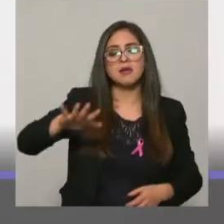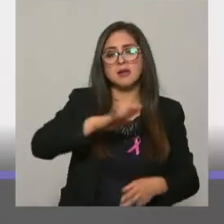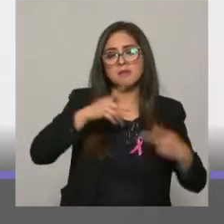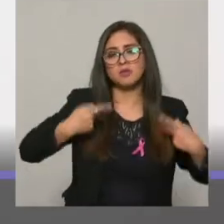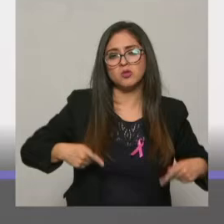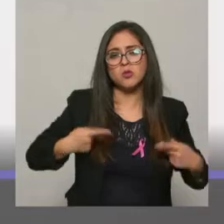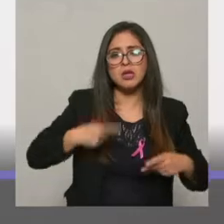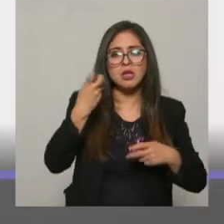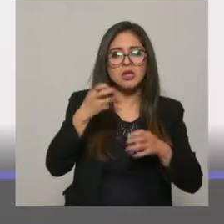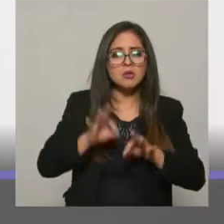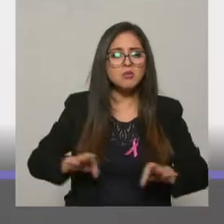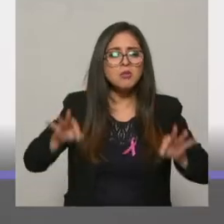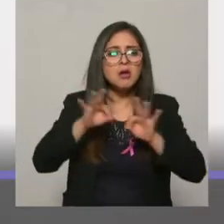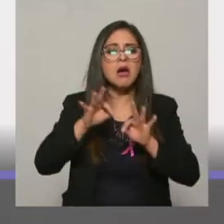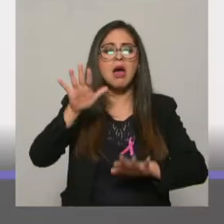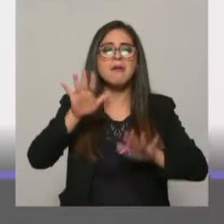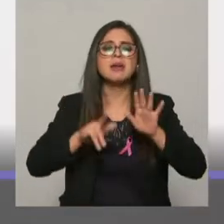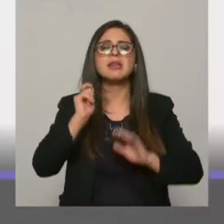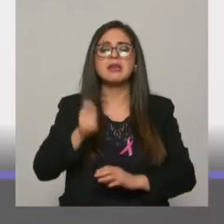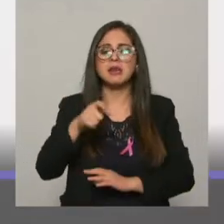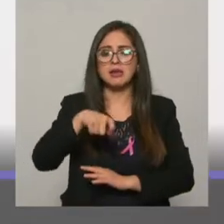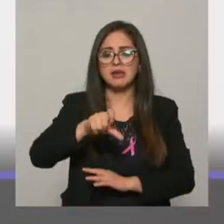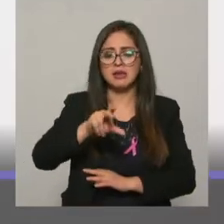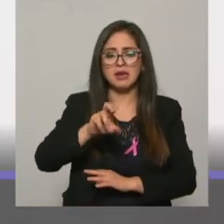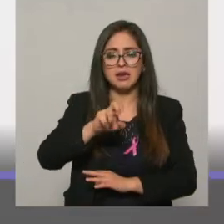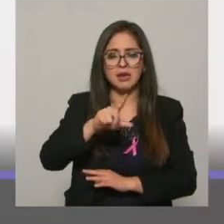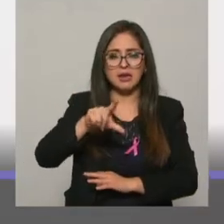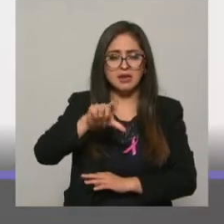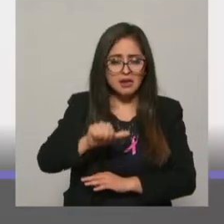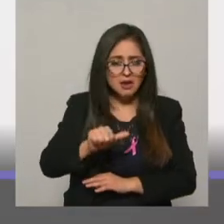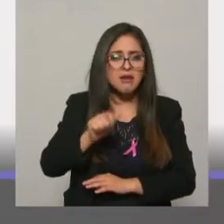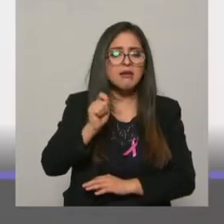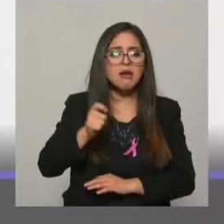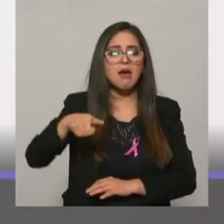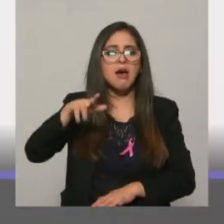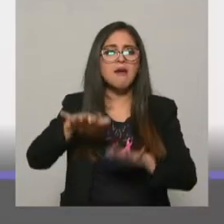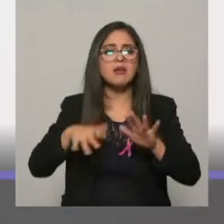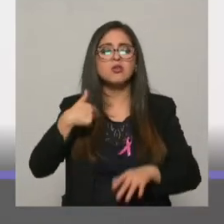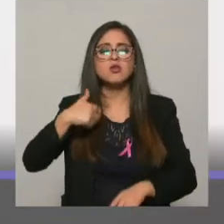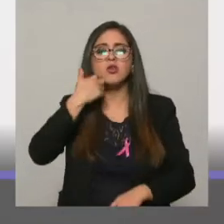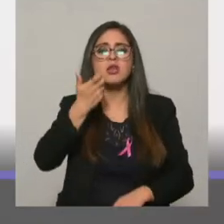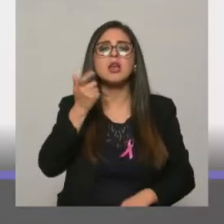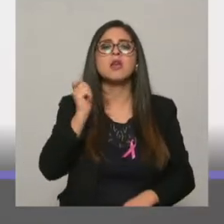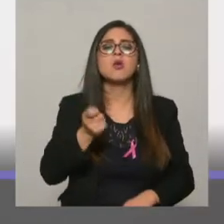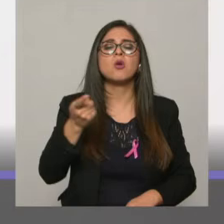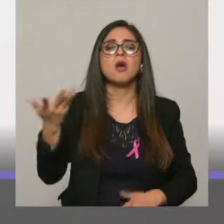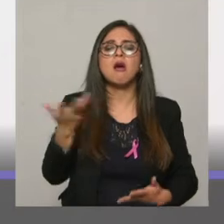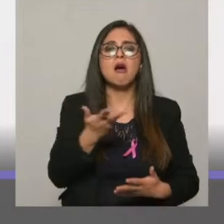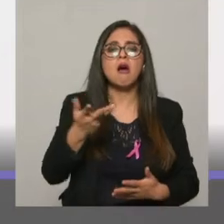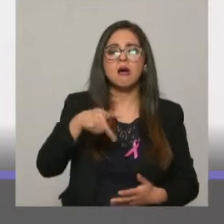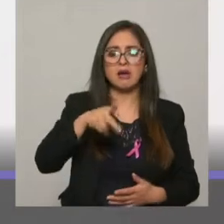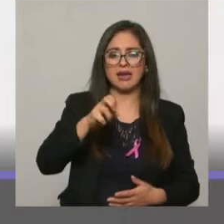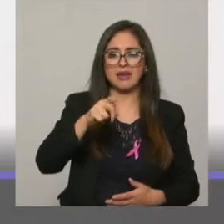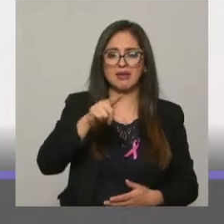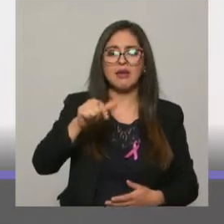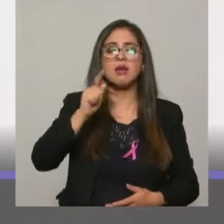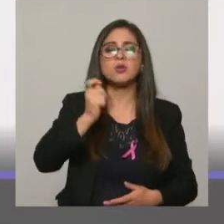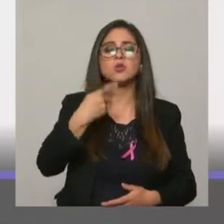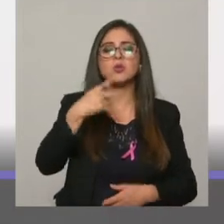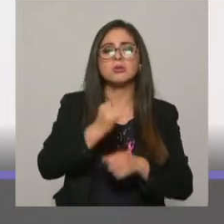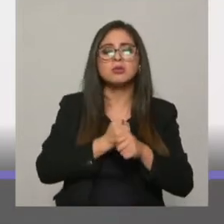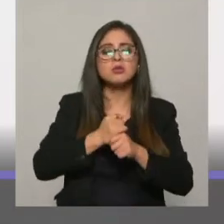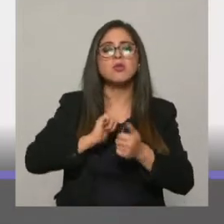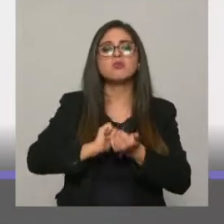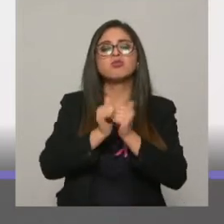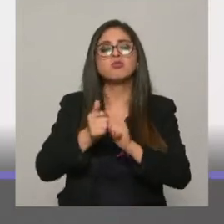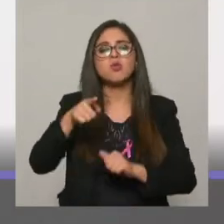en caso de querellas, es decir, una querella es cuando nosotros pedimos que se haga una investigación y hay una serie de procedimientos